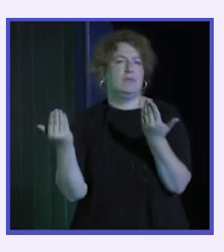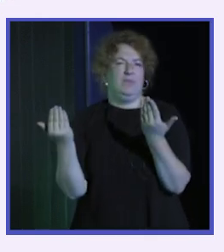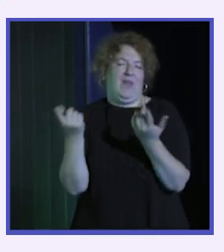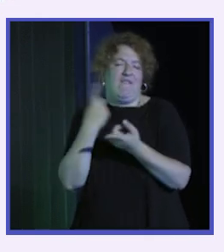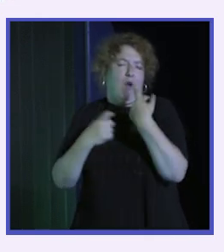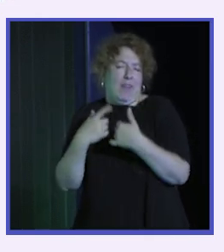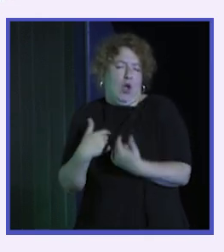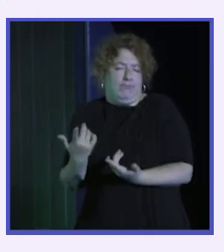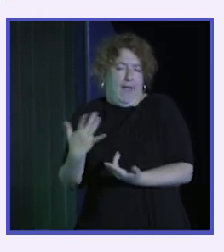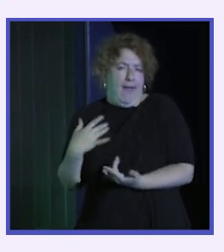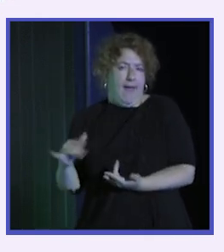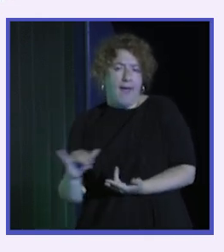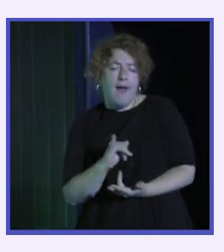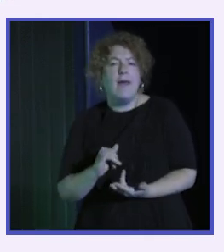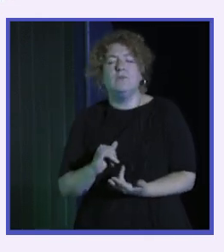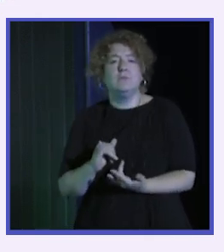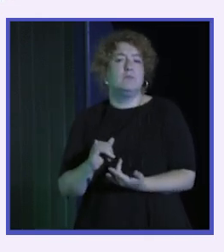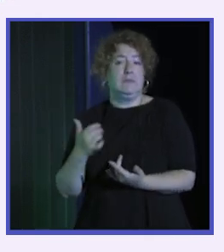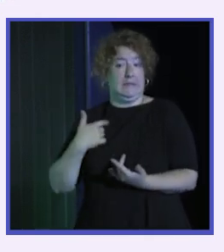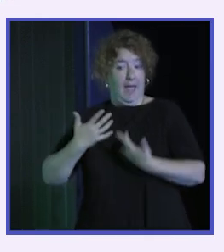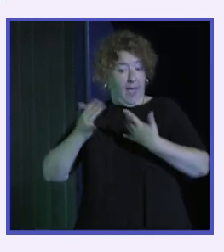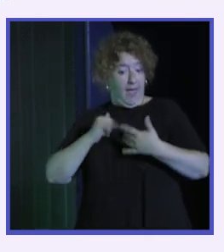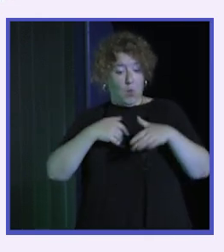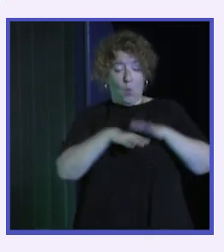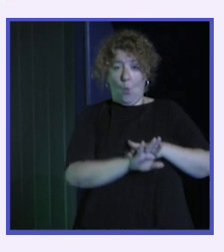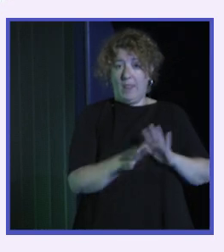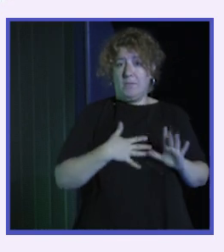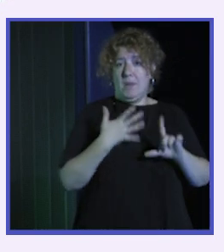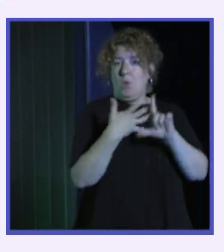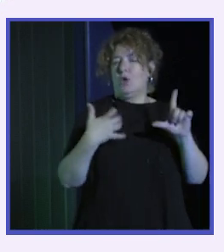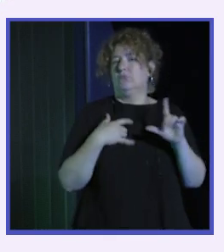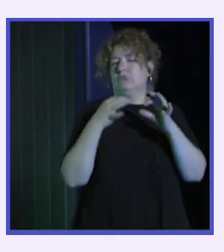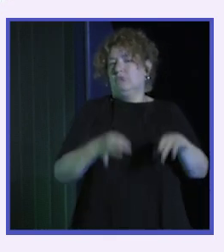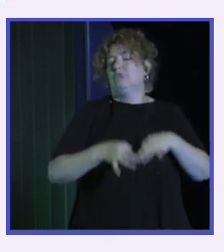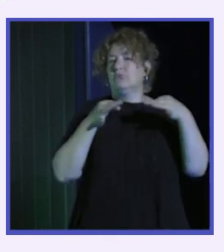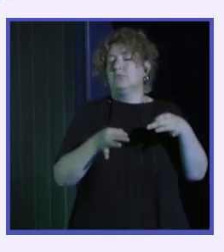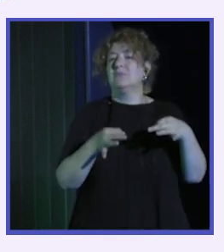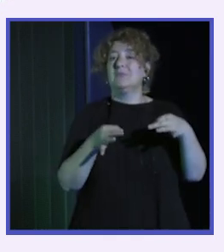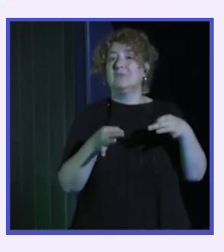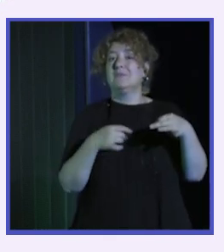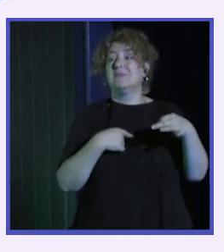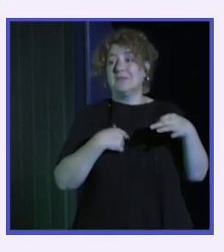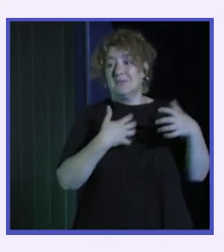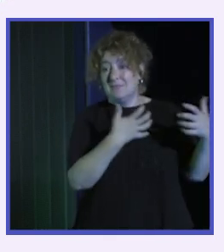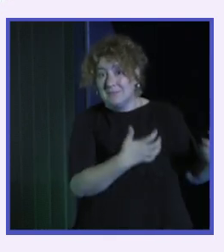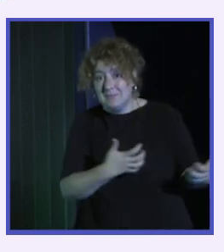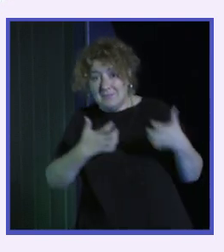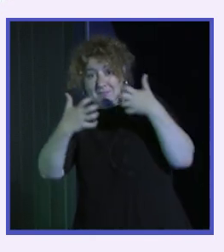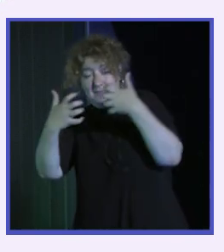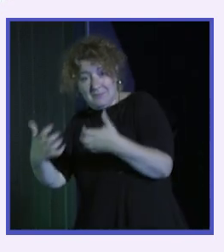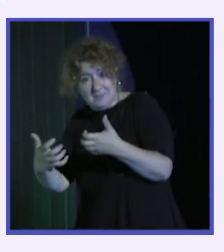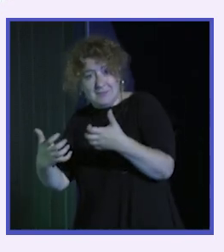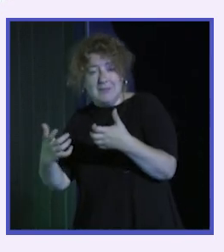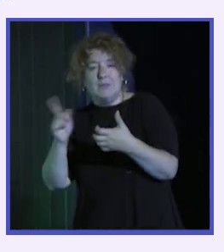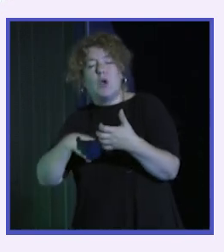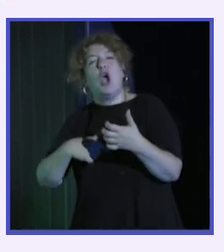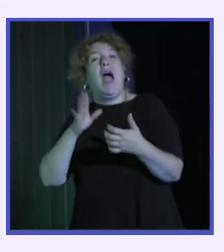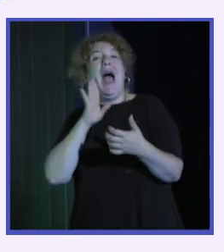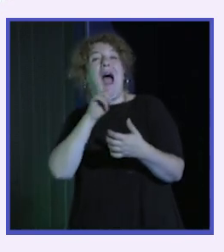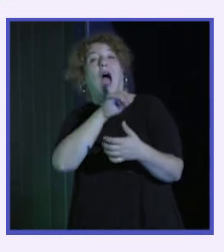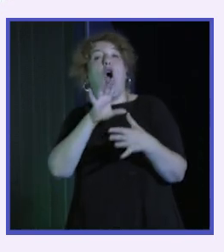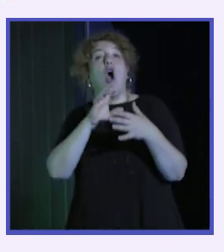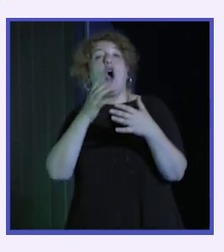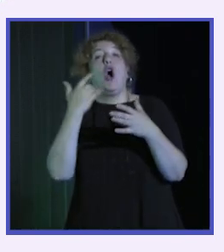serie de información que nos piden, ¿vale? Yo eso ya lo tengo guardado en un prompt y lo enlazo, ¿vale?, al correo donde